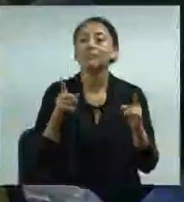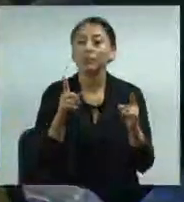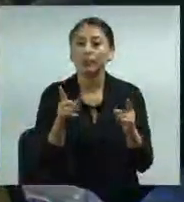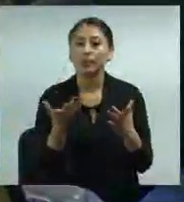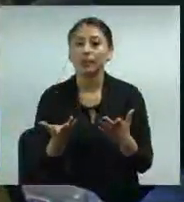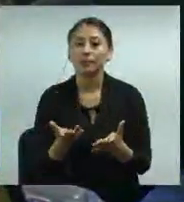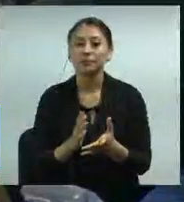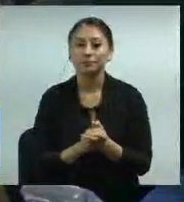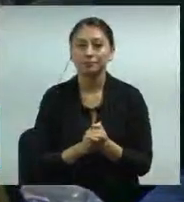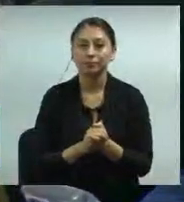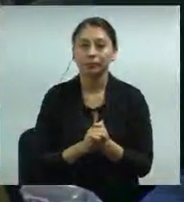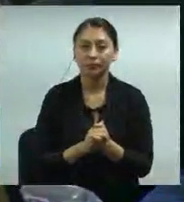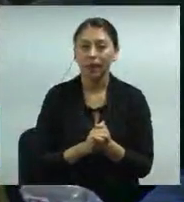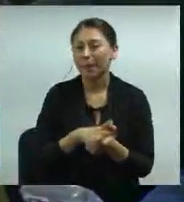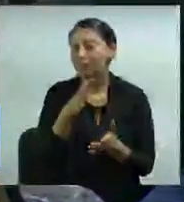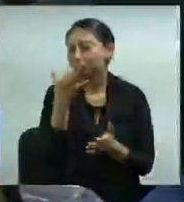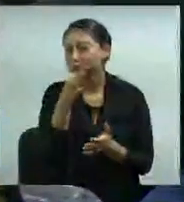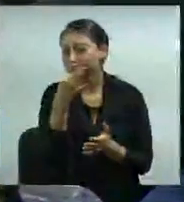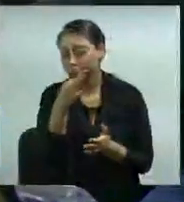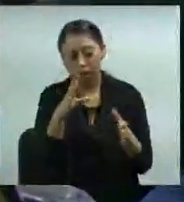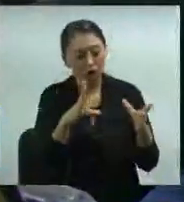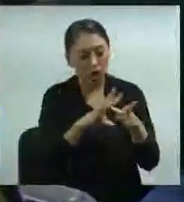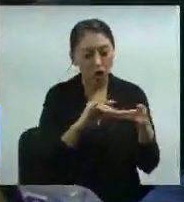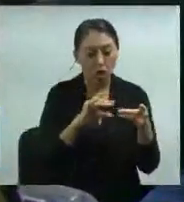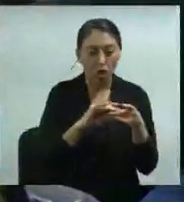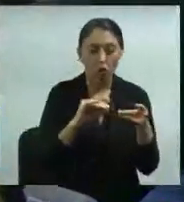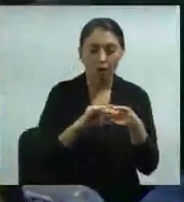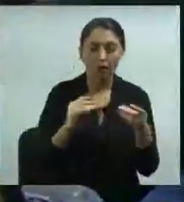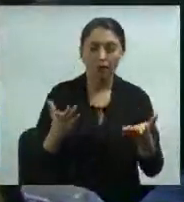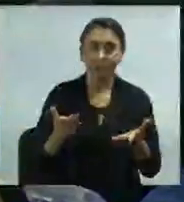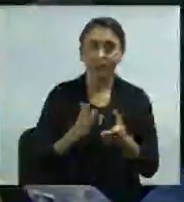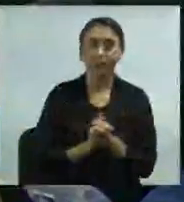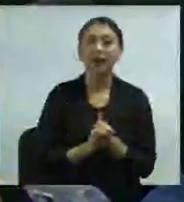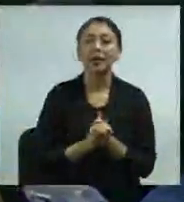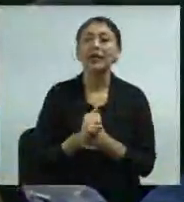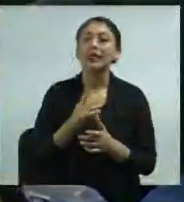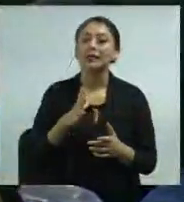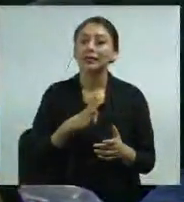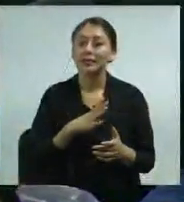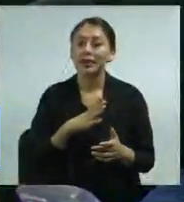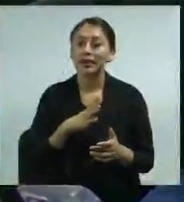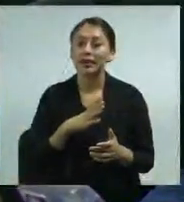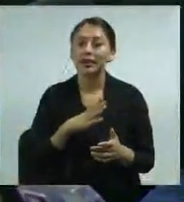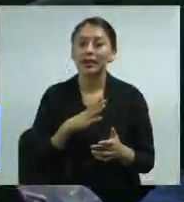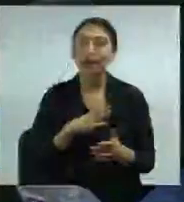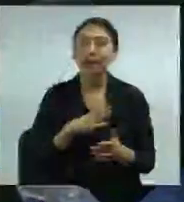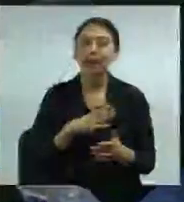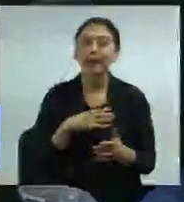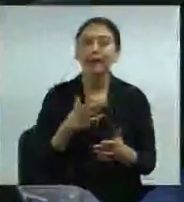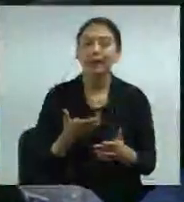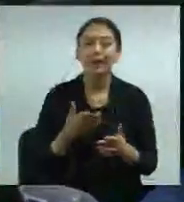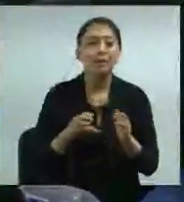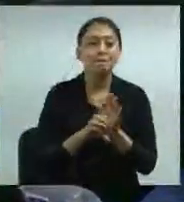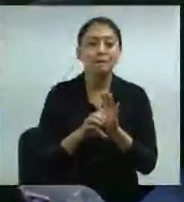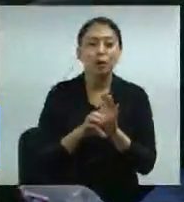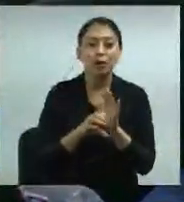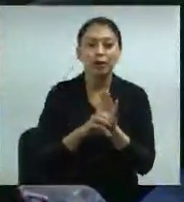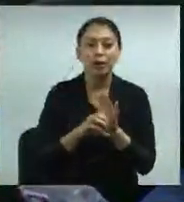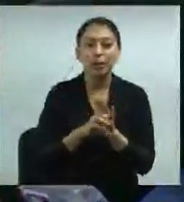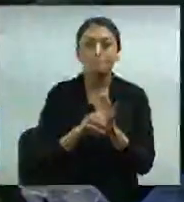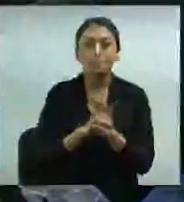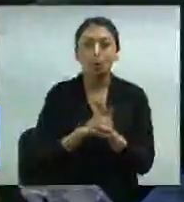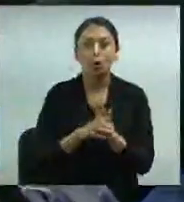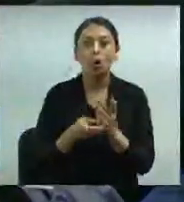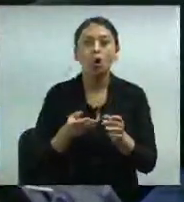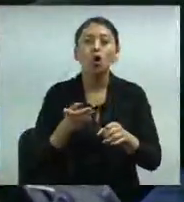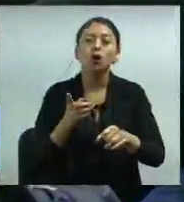También ella me comentó de que ella tenía que licitar las cosas para comprar, por ejemplo, las horas de vuelo